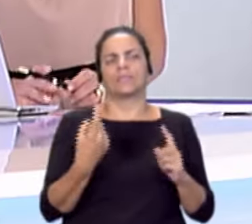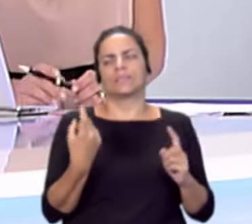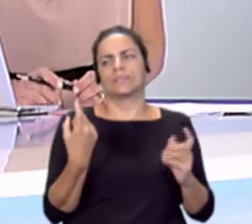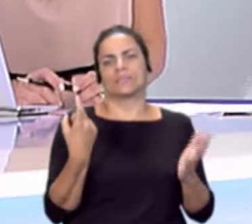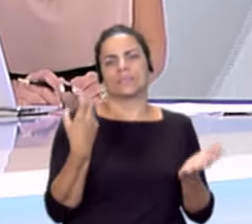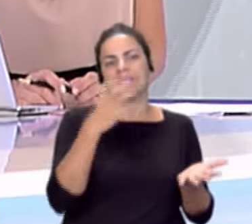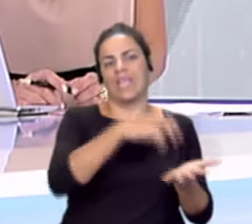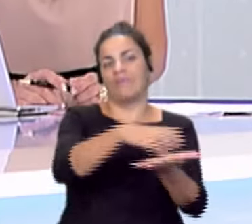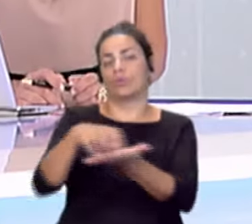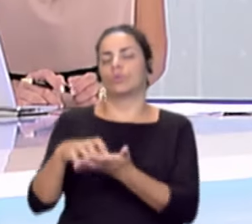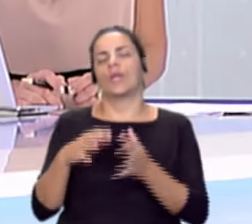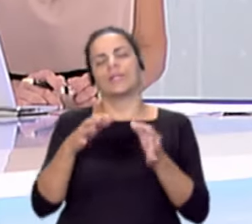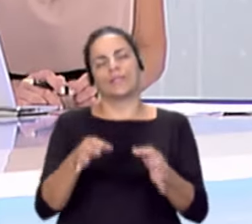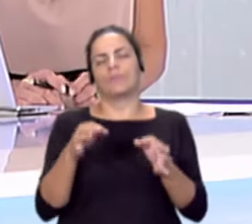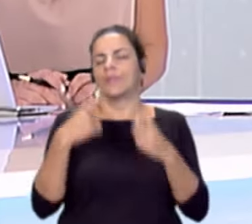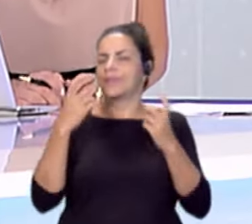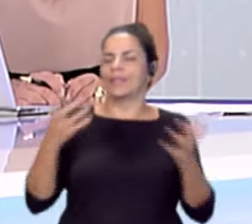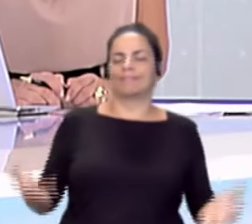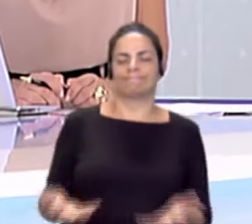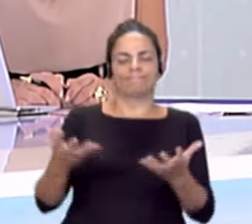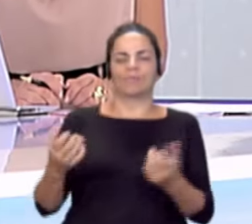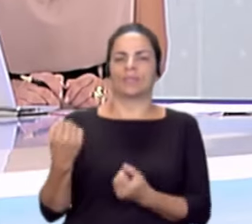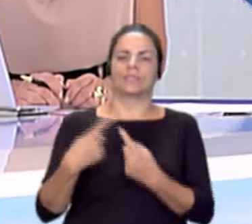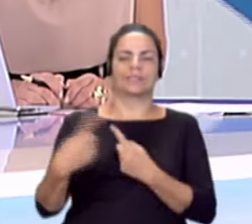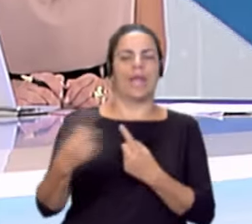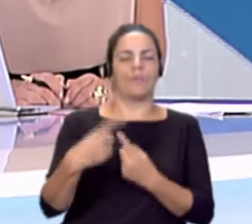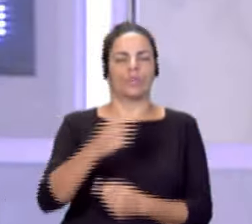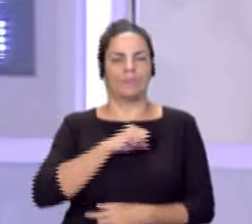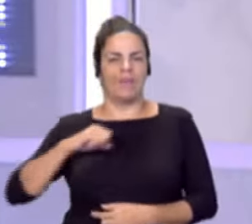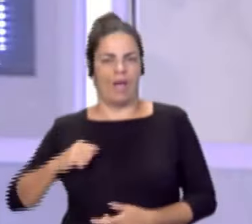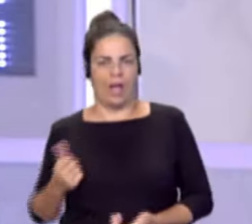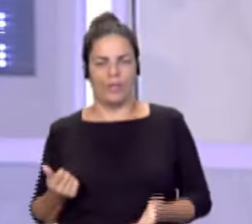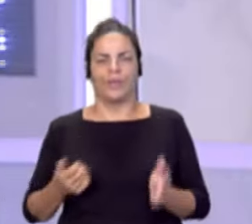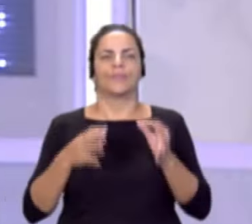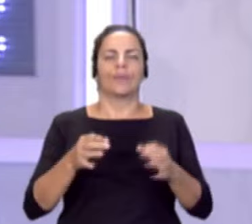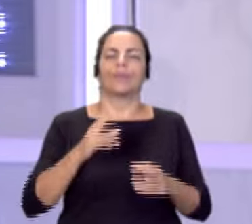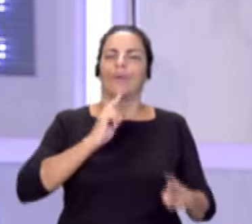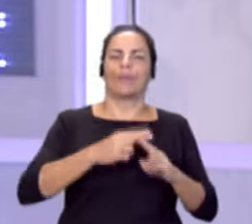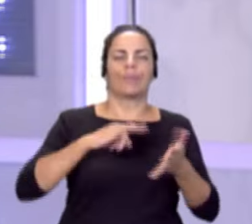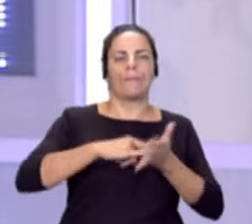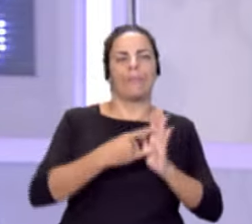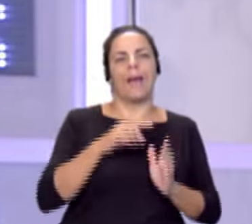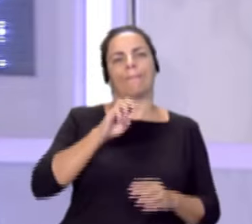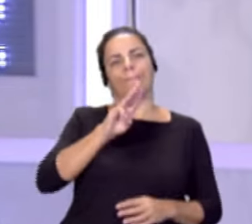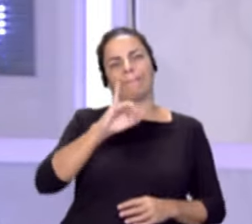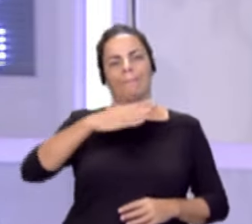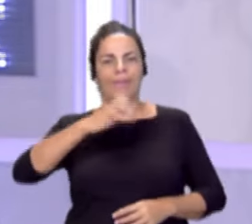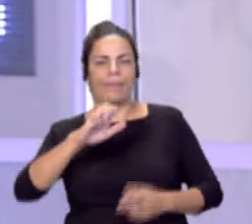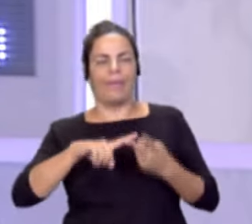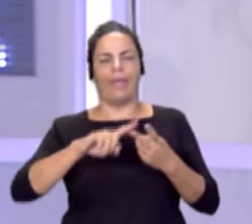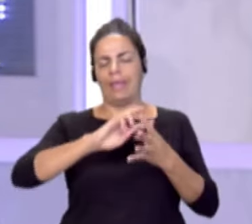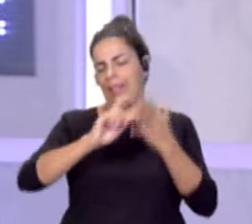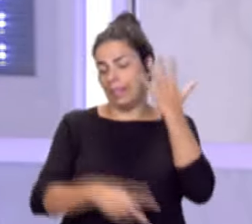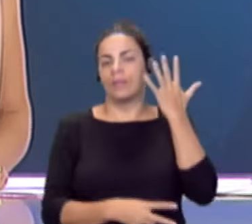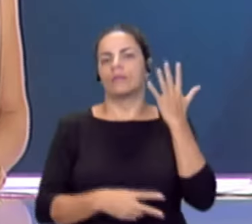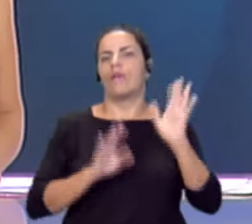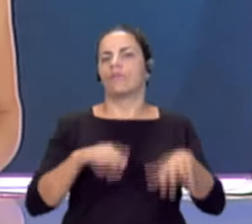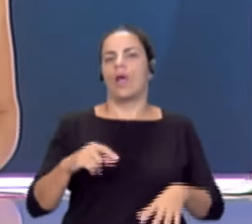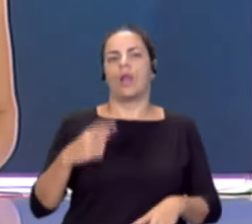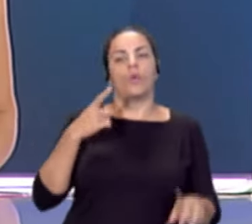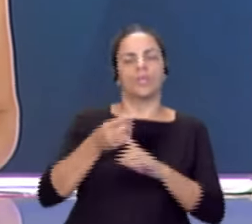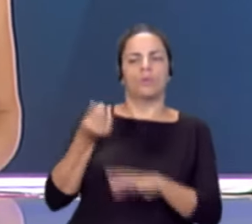siempre ha habido un fomento del transporte privado, todos los llamados planes PIBE, etcétera, al fin y al cabo no dejaban de ser subvenciones a los concesionarios para